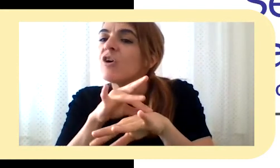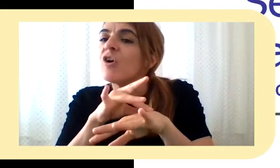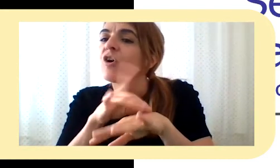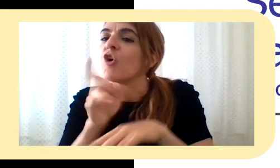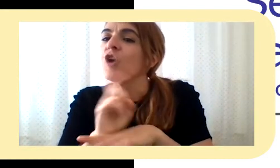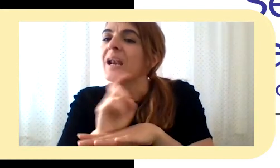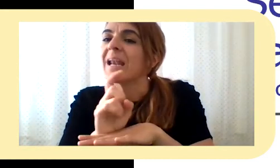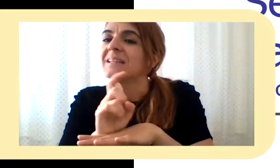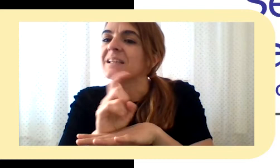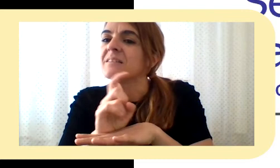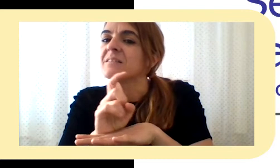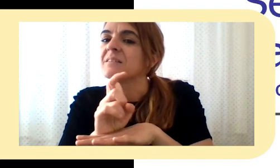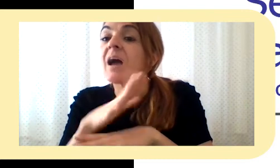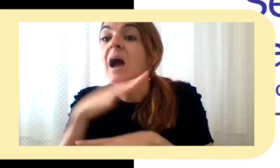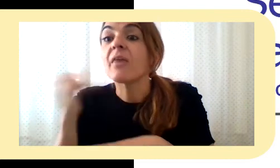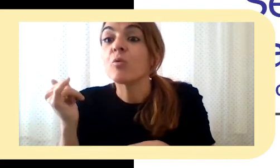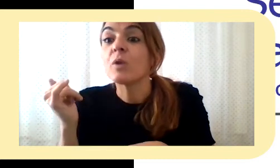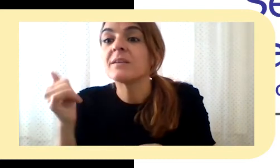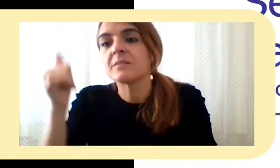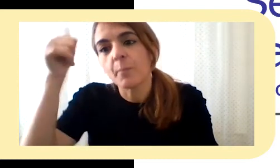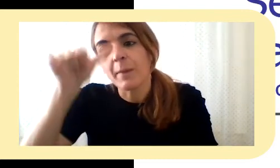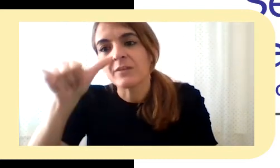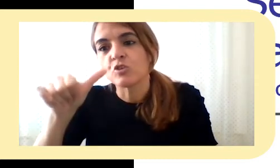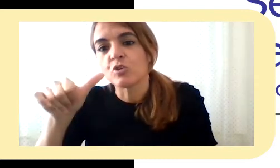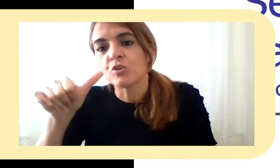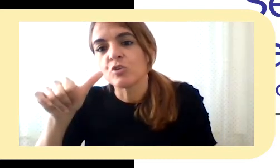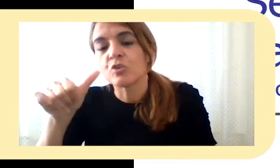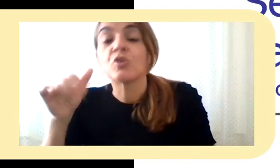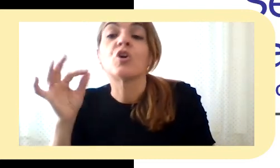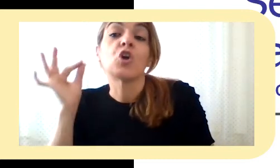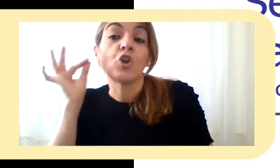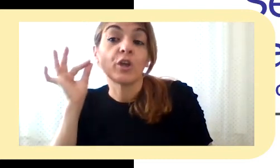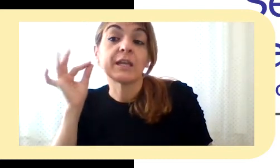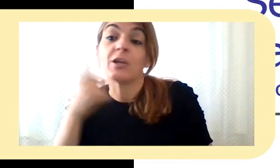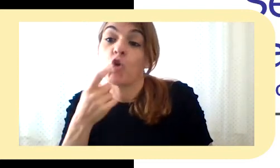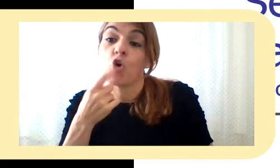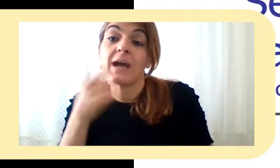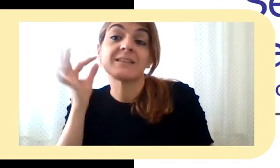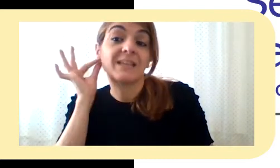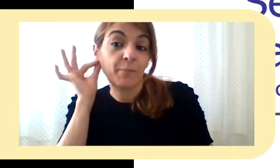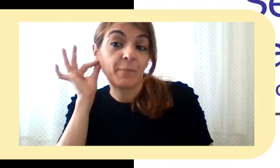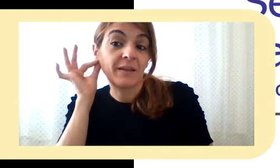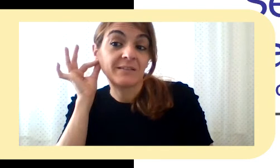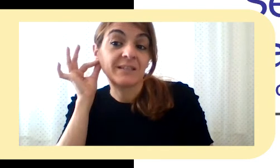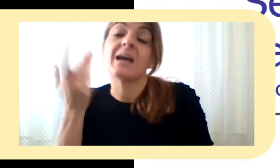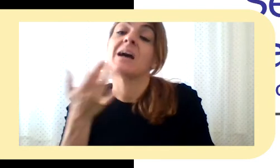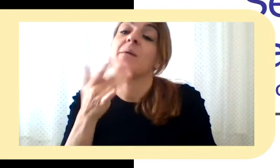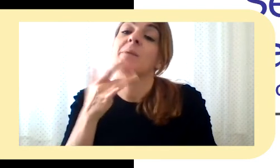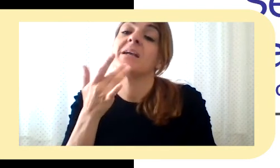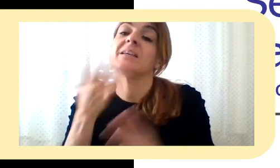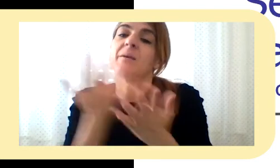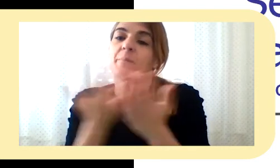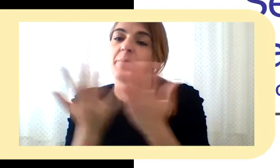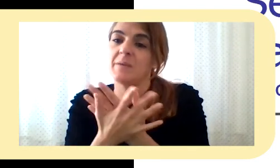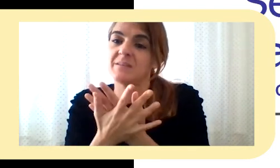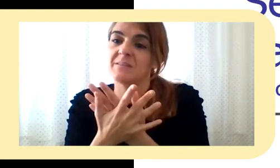azules macho, las rojas hembras, las amarillas mixtas y las grises no se sabe el sexo, que